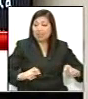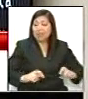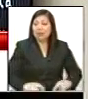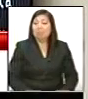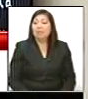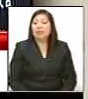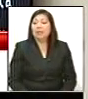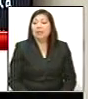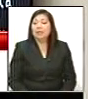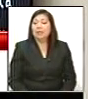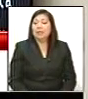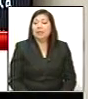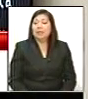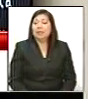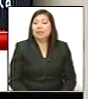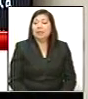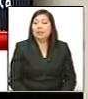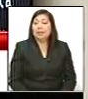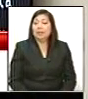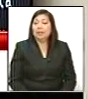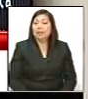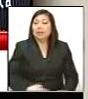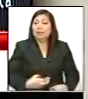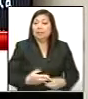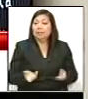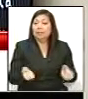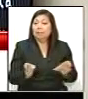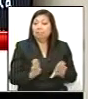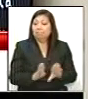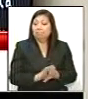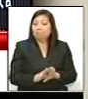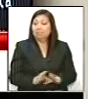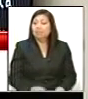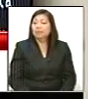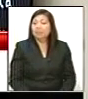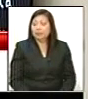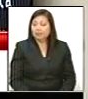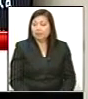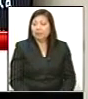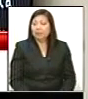votación. Se procede a cerrar la votación. Votación cerrada.